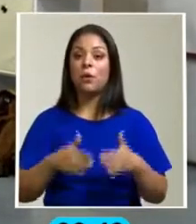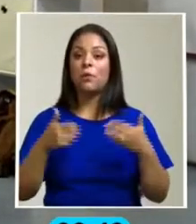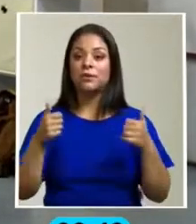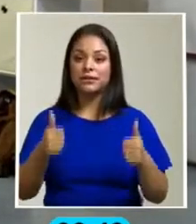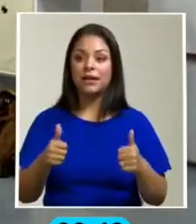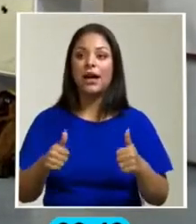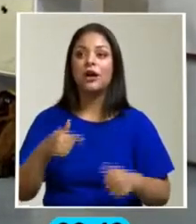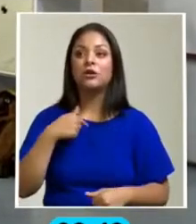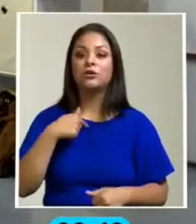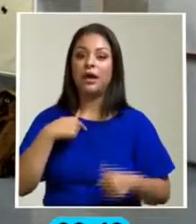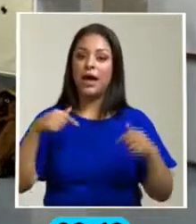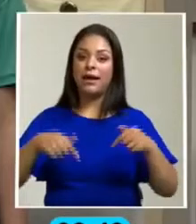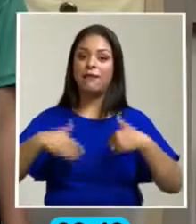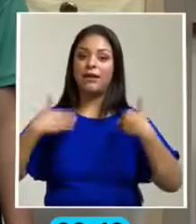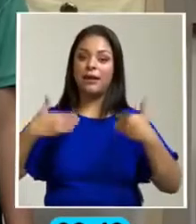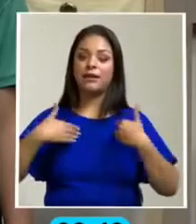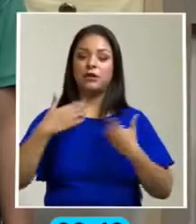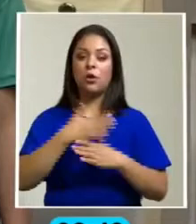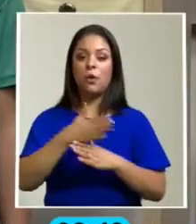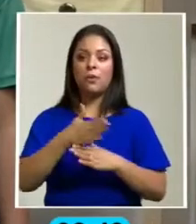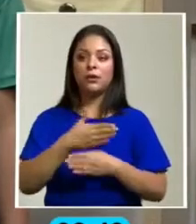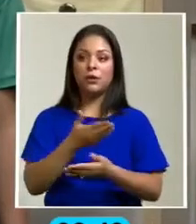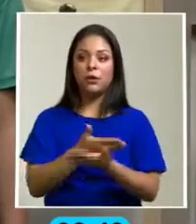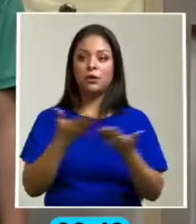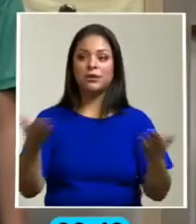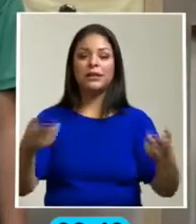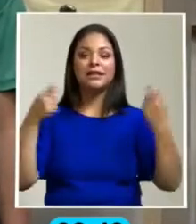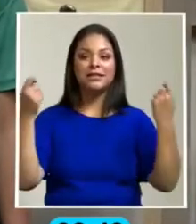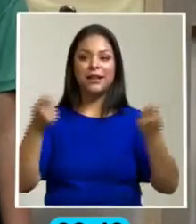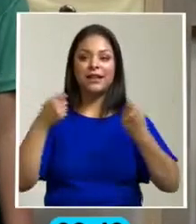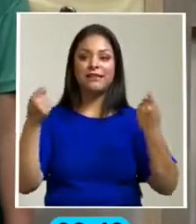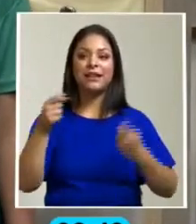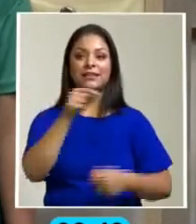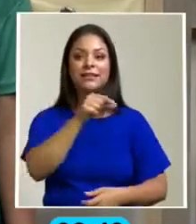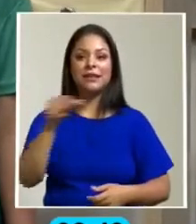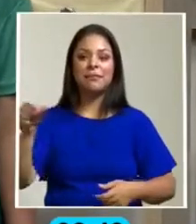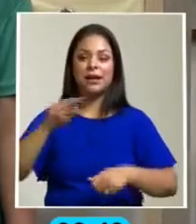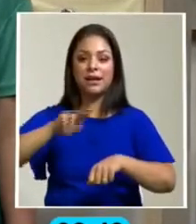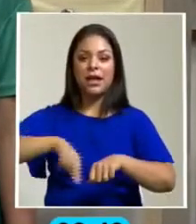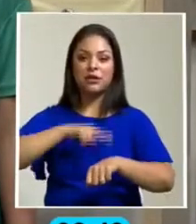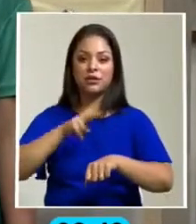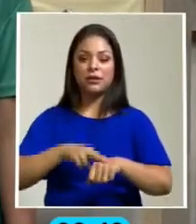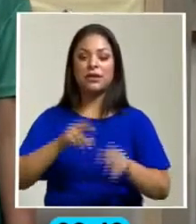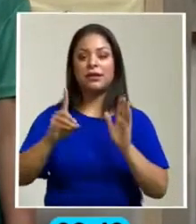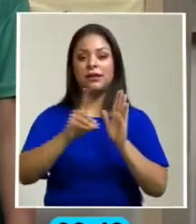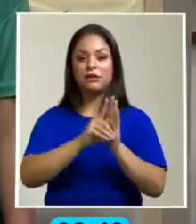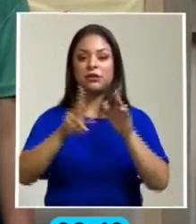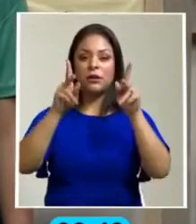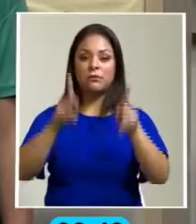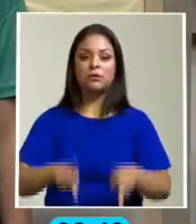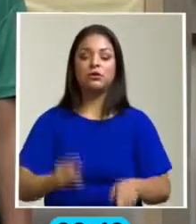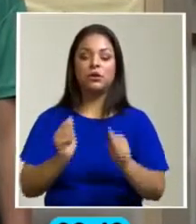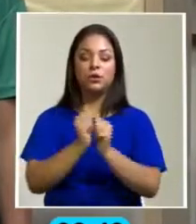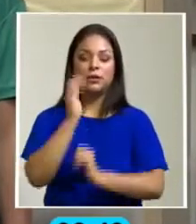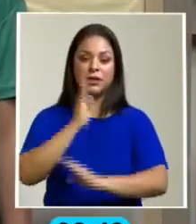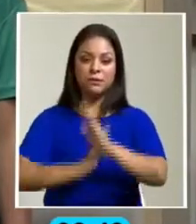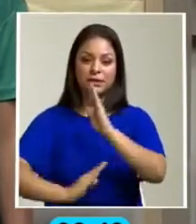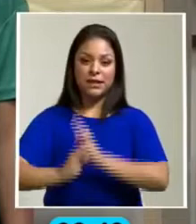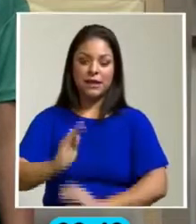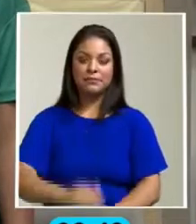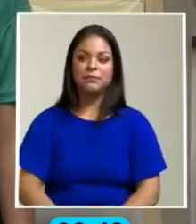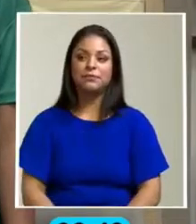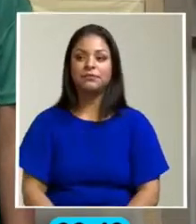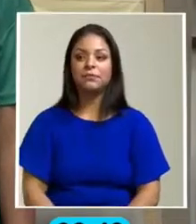Muy feliz de compartir con ustedes y celebrar la Semana Nacional de los Derechos de la Persona con Discapacidad. Y aquí